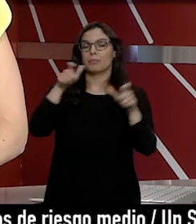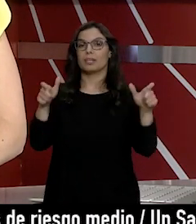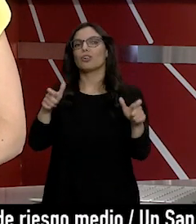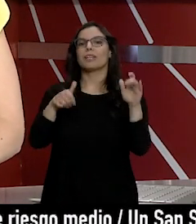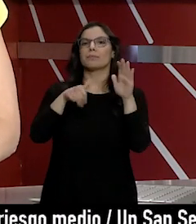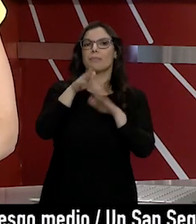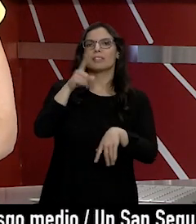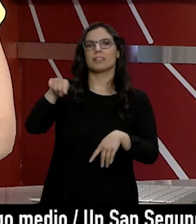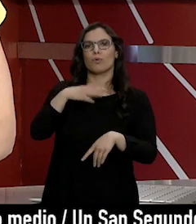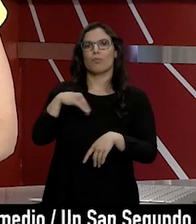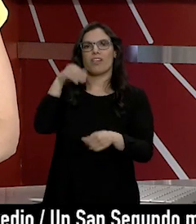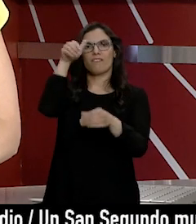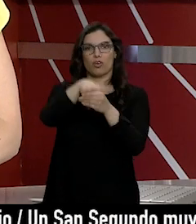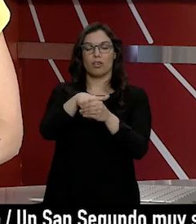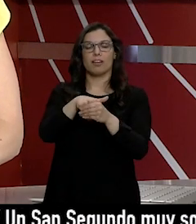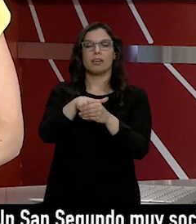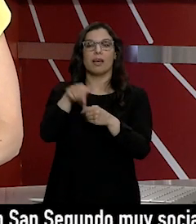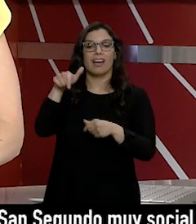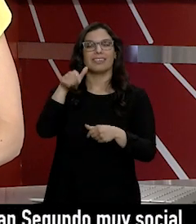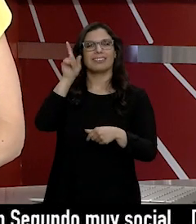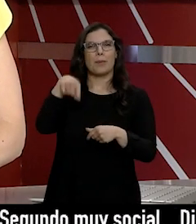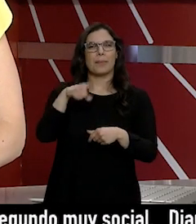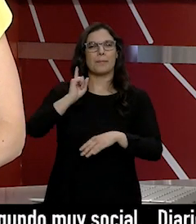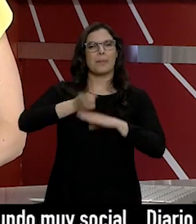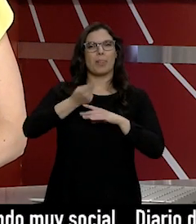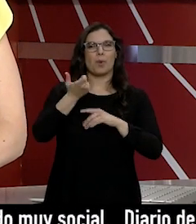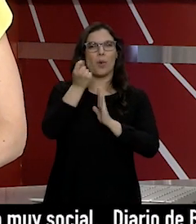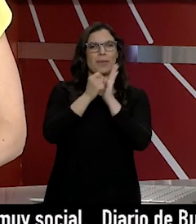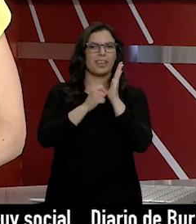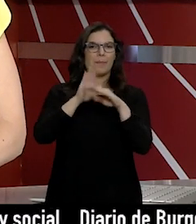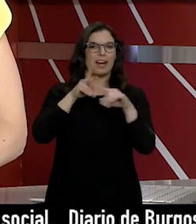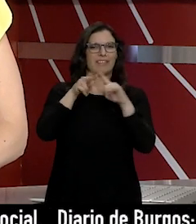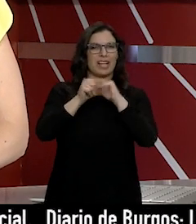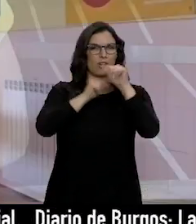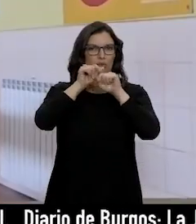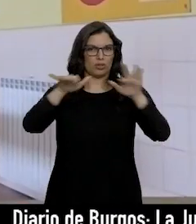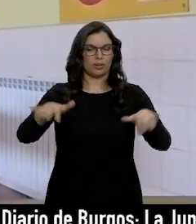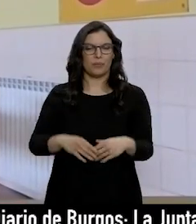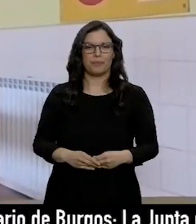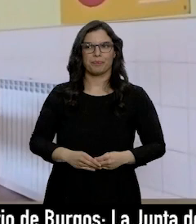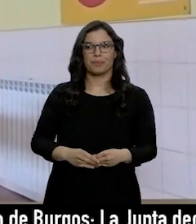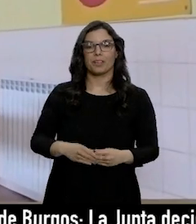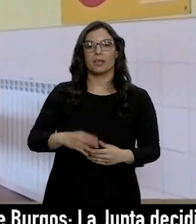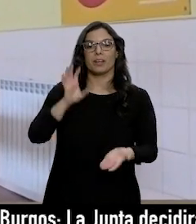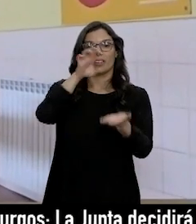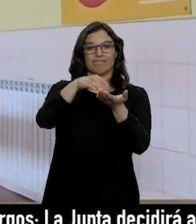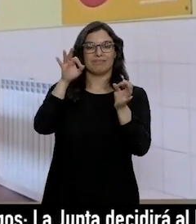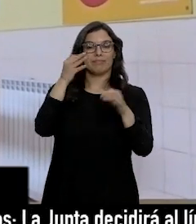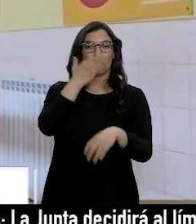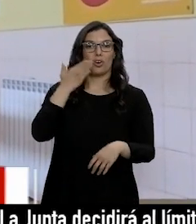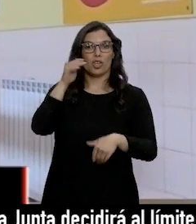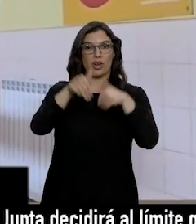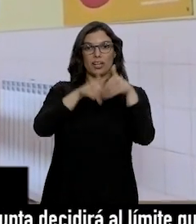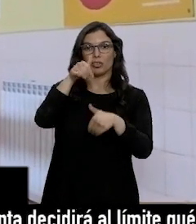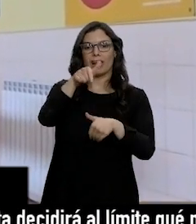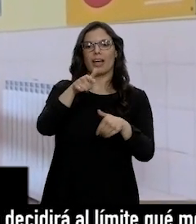están llamados a las urnas en unos comicios marcados también por las medidas para prevenir los contagios. Los colegios electorales cuentan